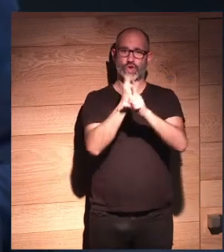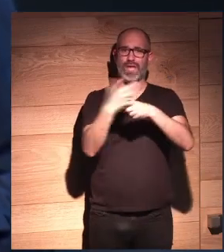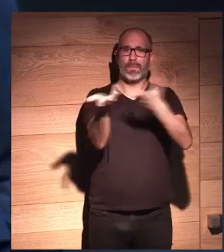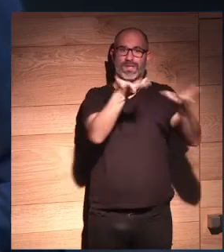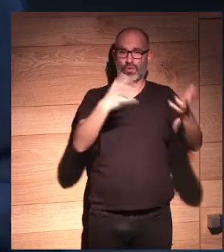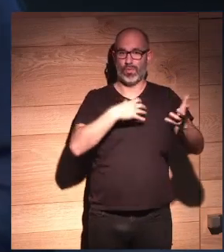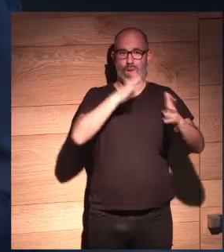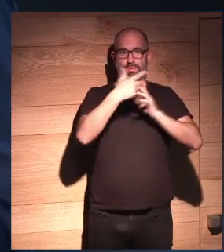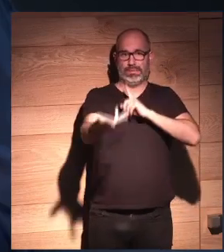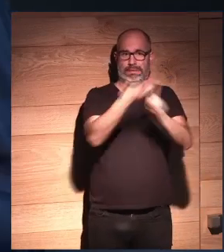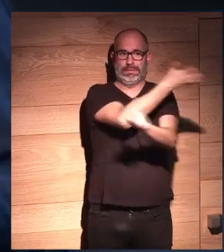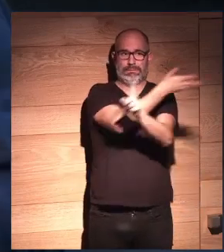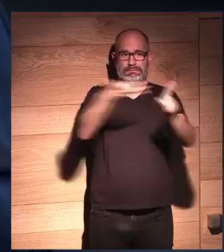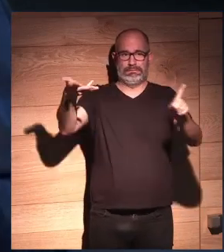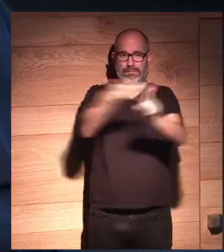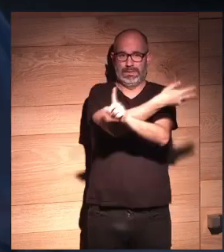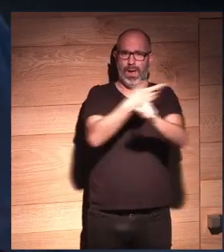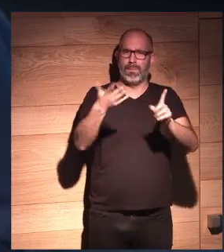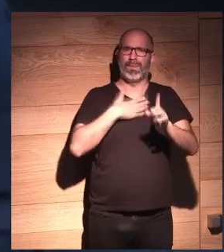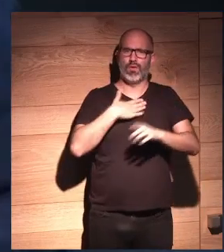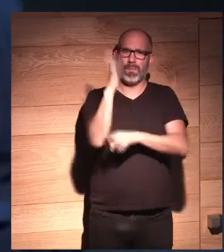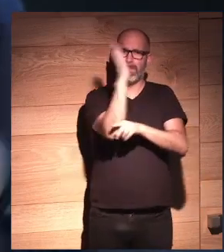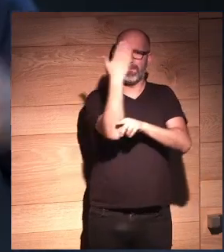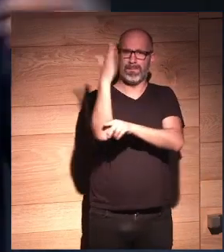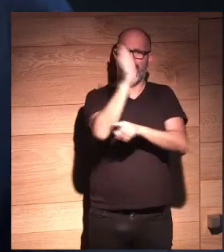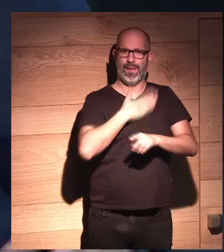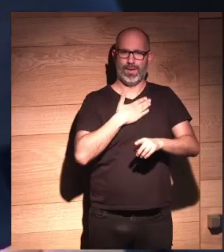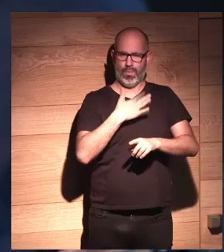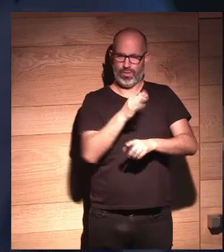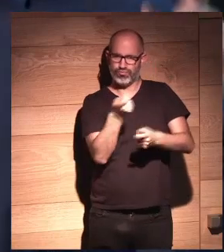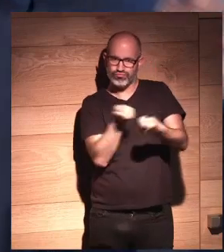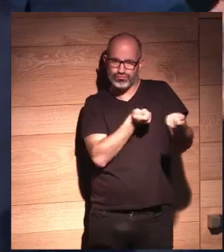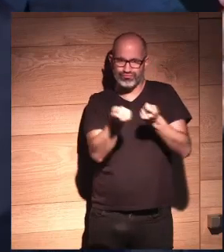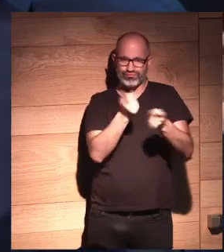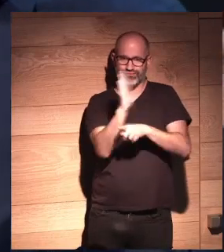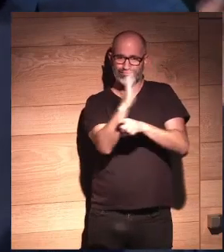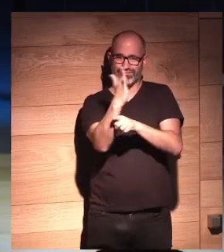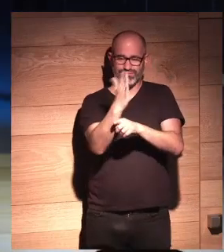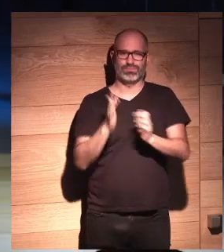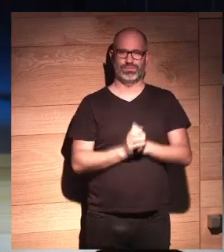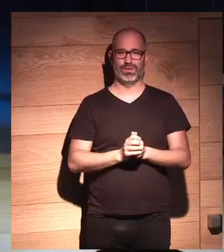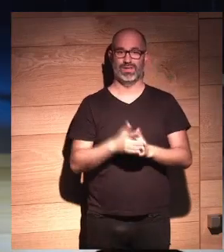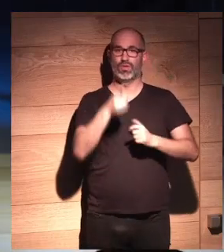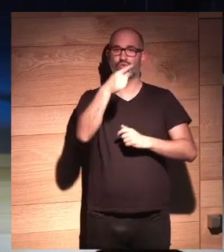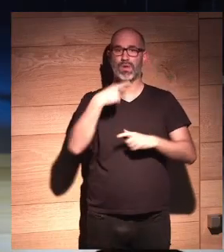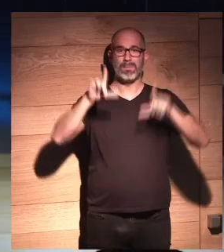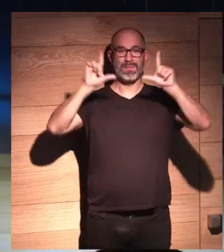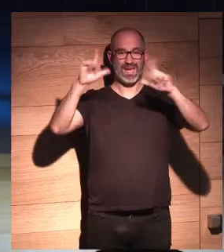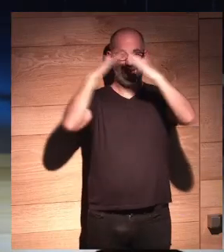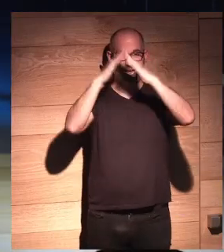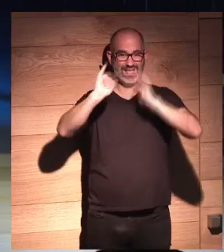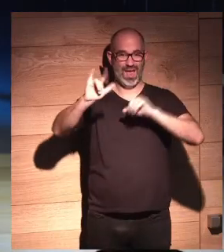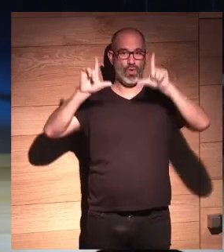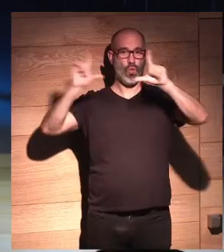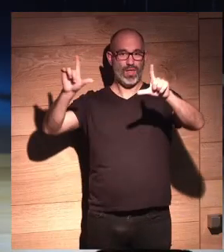llegar donde quieres llegar. De hecho, el otro día me di cuenta de una cosa absurda. Tengo en mi casa un cuadro que pone ama lo que haces, típico